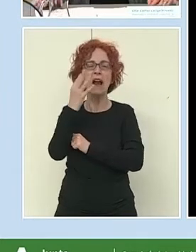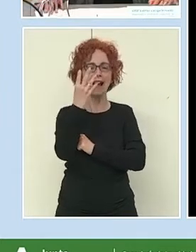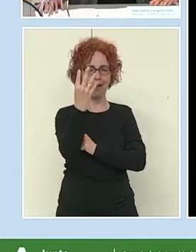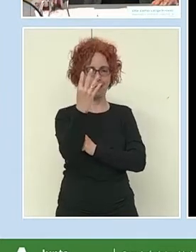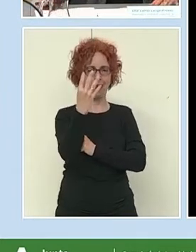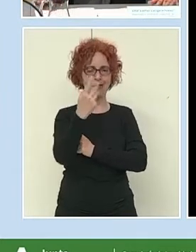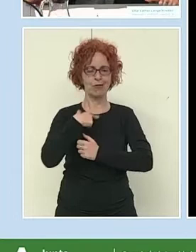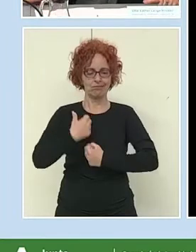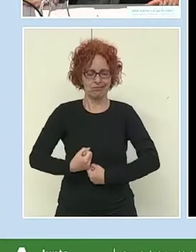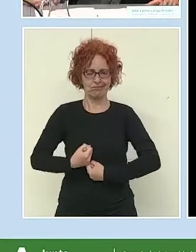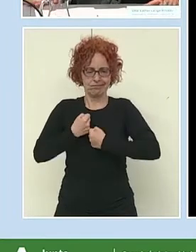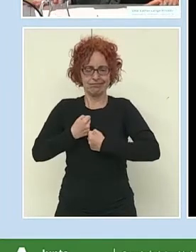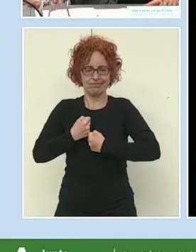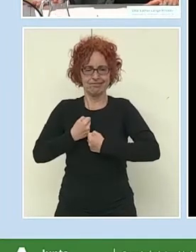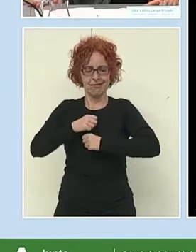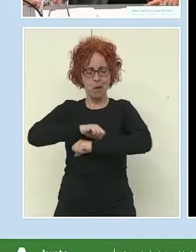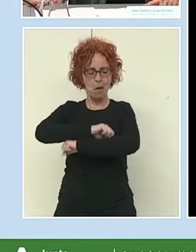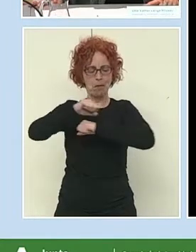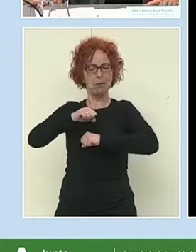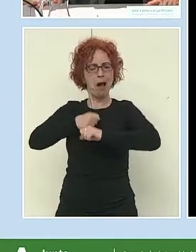¿no? Bien,